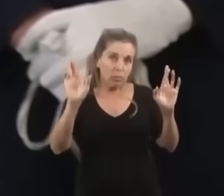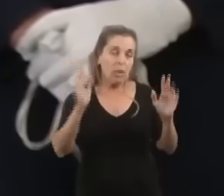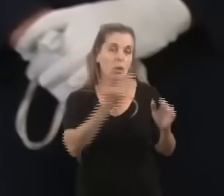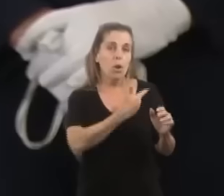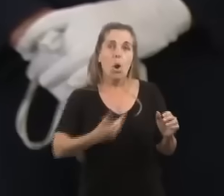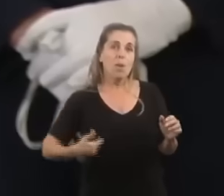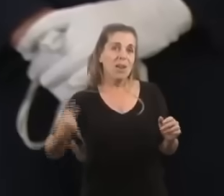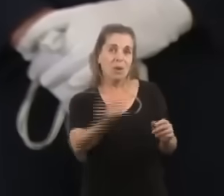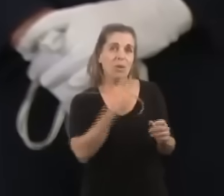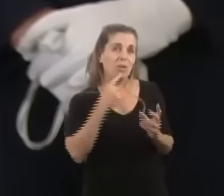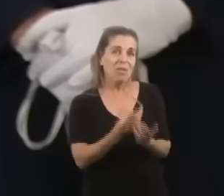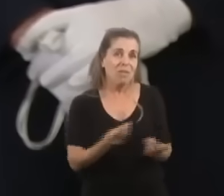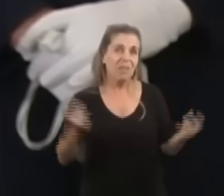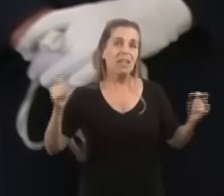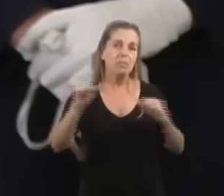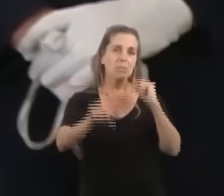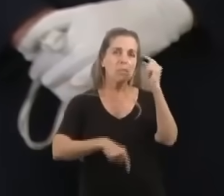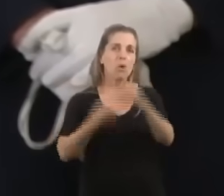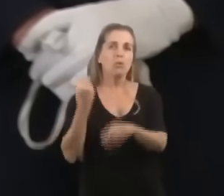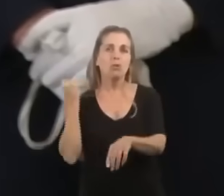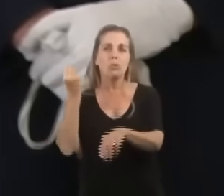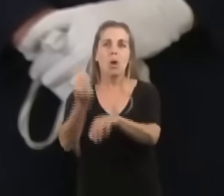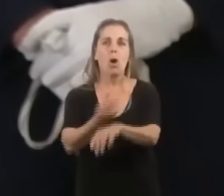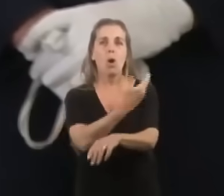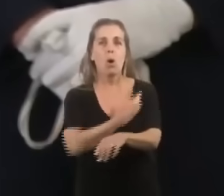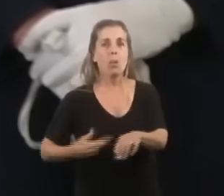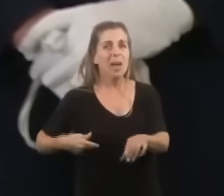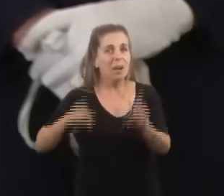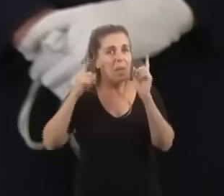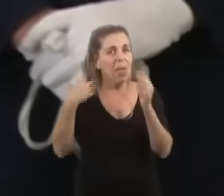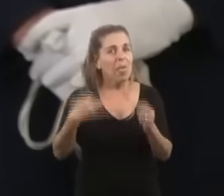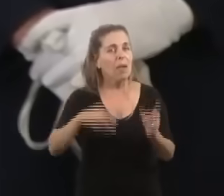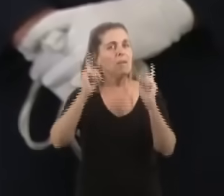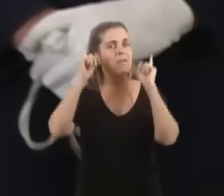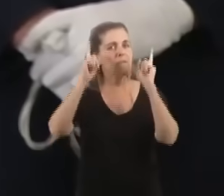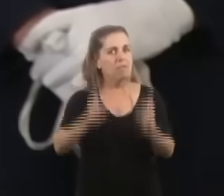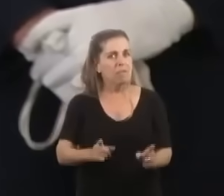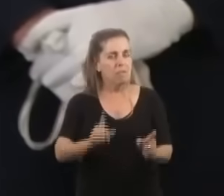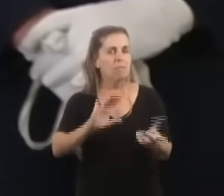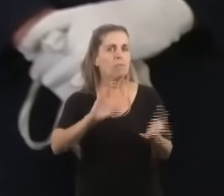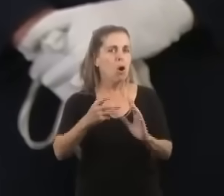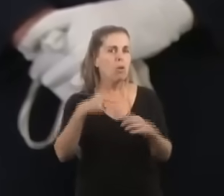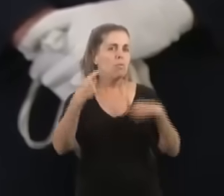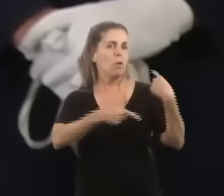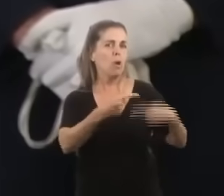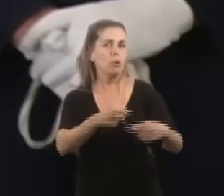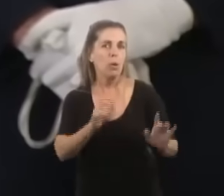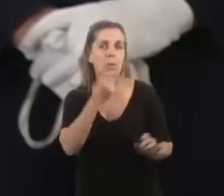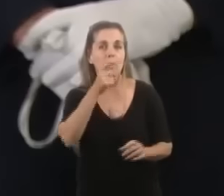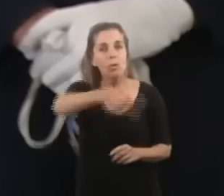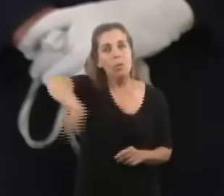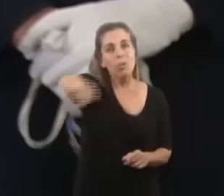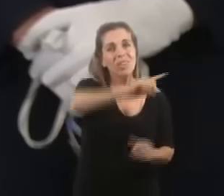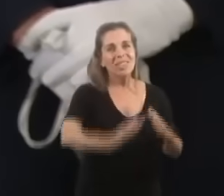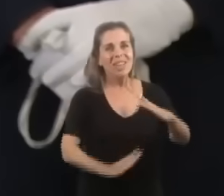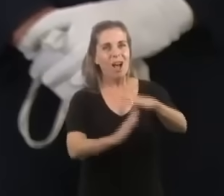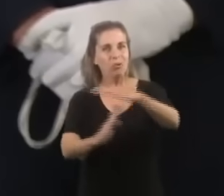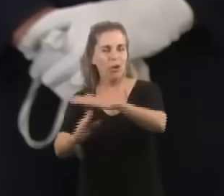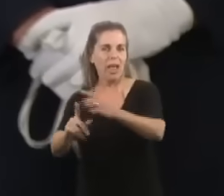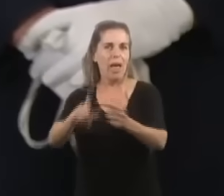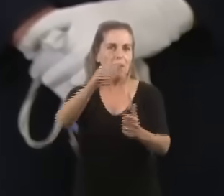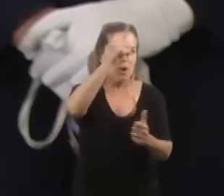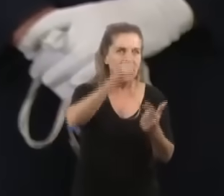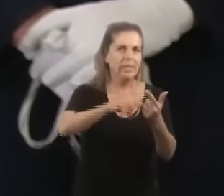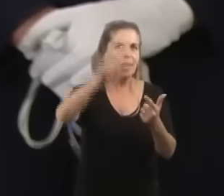gobiernos y Le tocará a otros continuar con nuestro legado por ejemplo ustedes las autoridades de la fuerza de seguridad